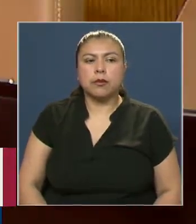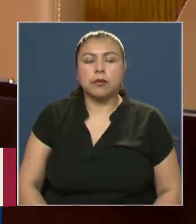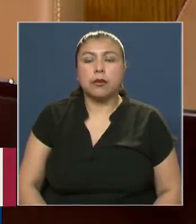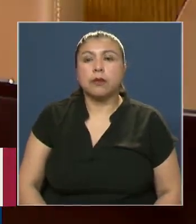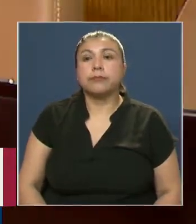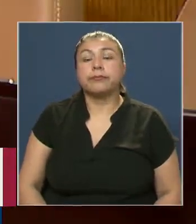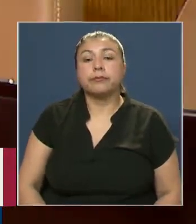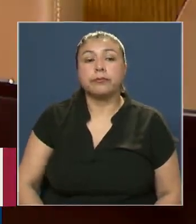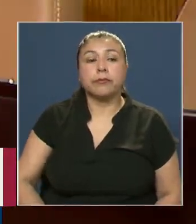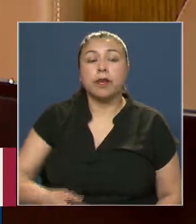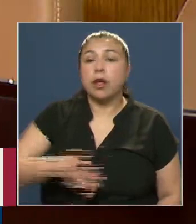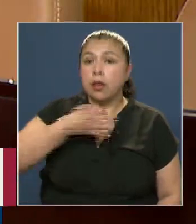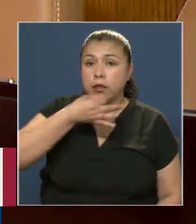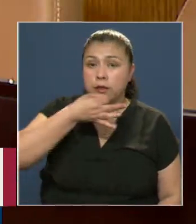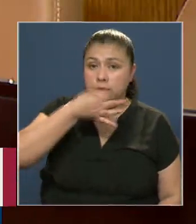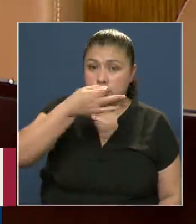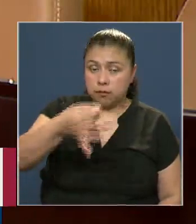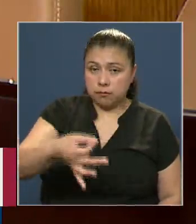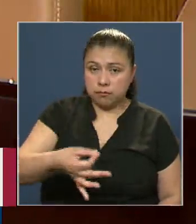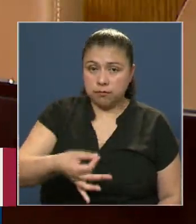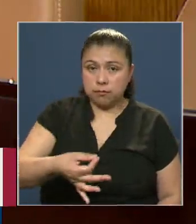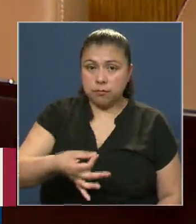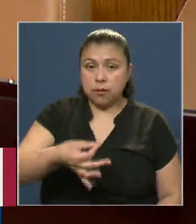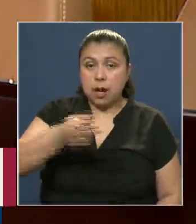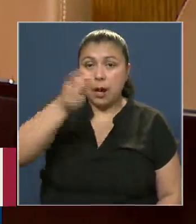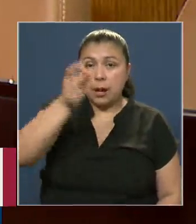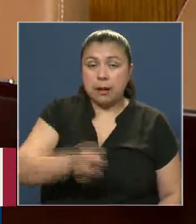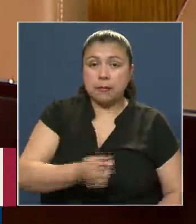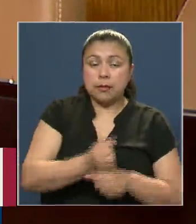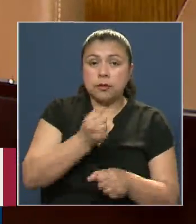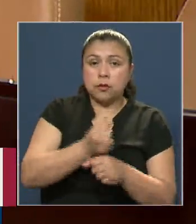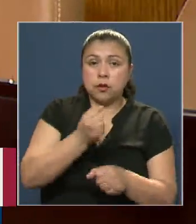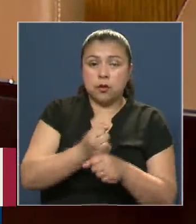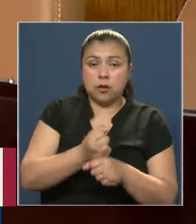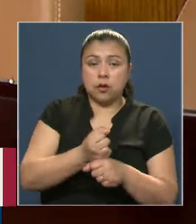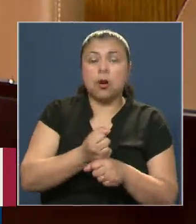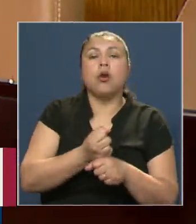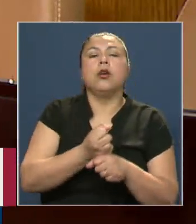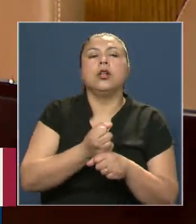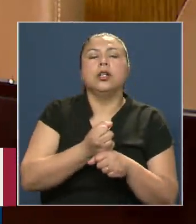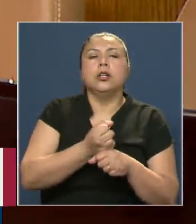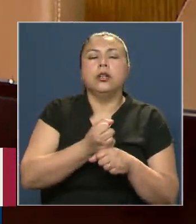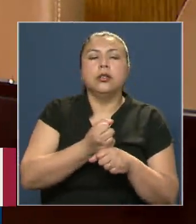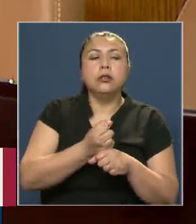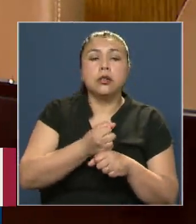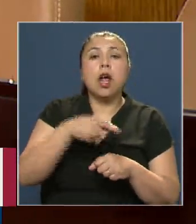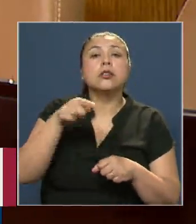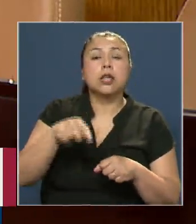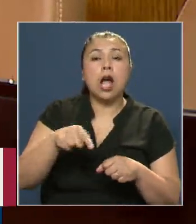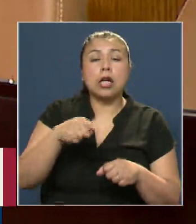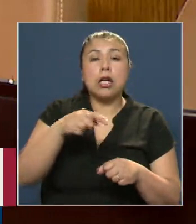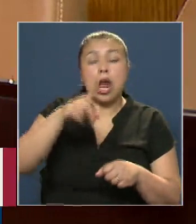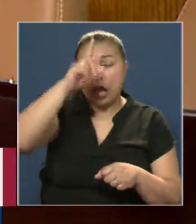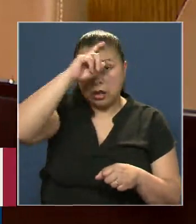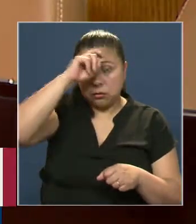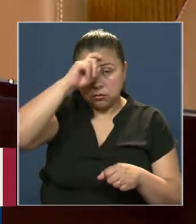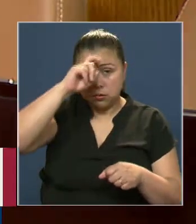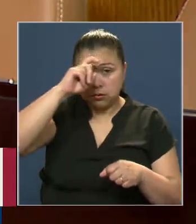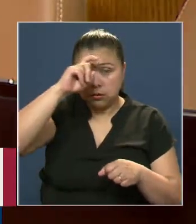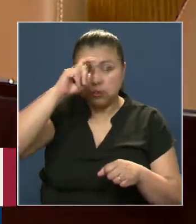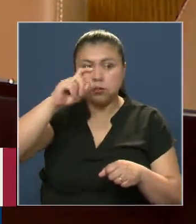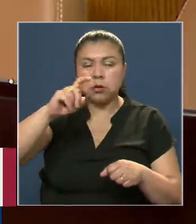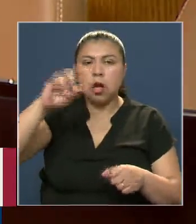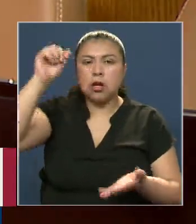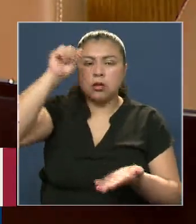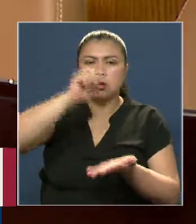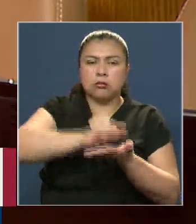Bueno, decía, señor presidente, que los trabajadores, las trabajadoras y los usuarios levantaron esta movilización que fue